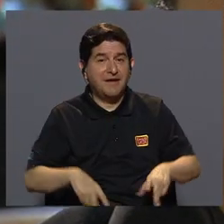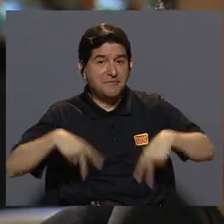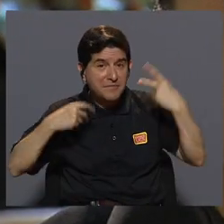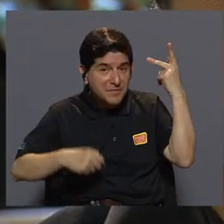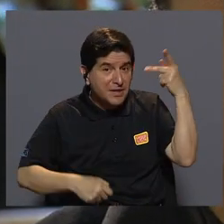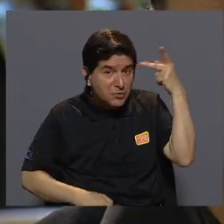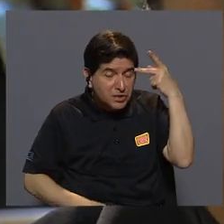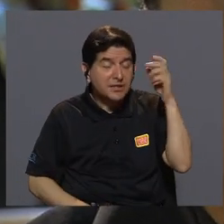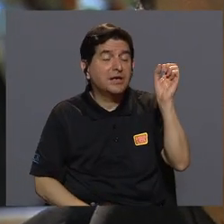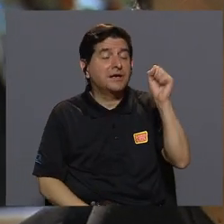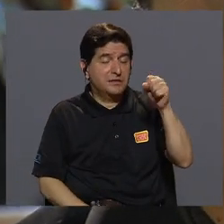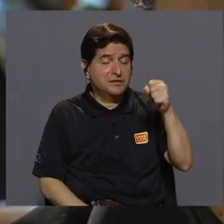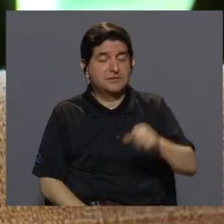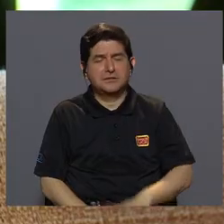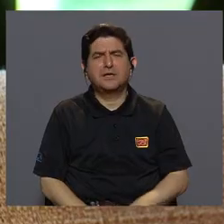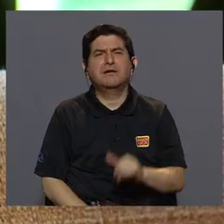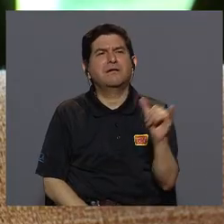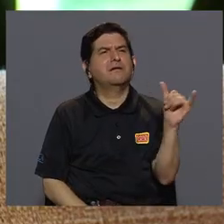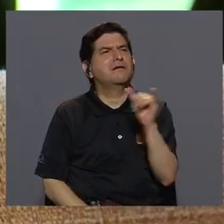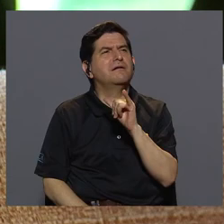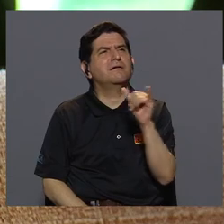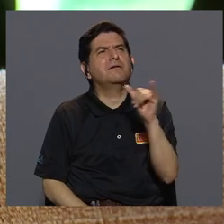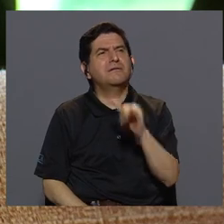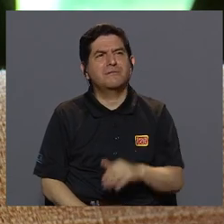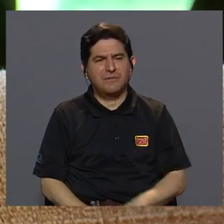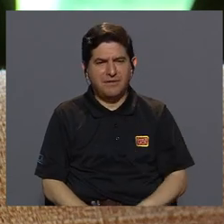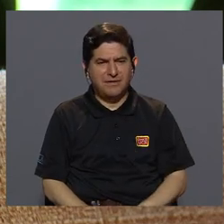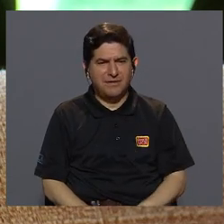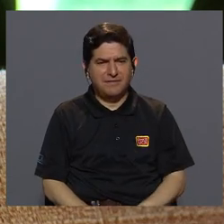de la vida política. De la vida política y de la